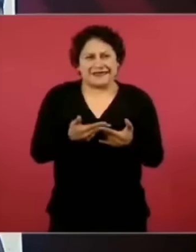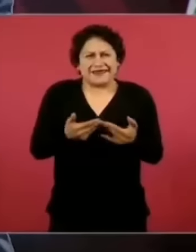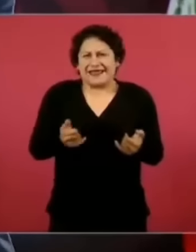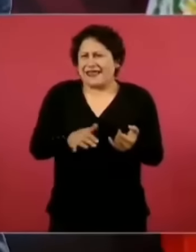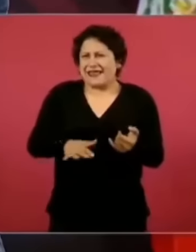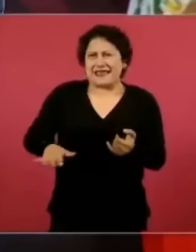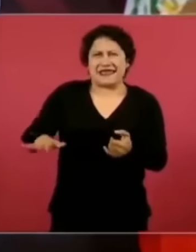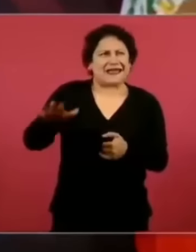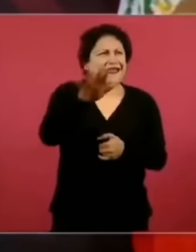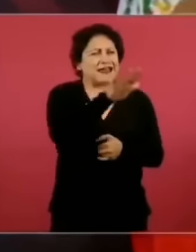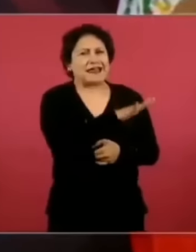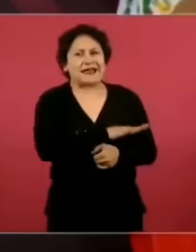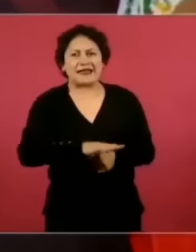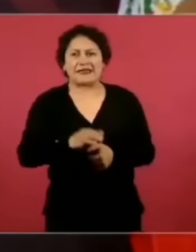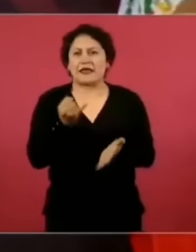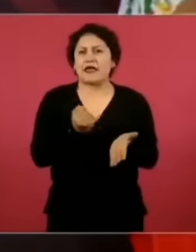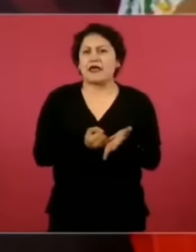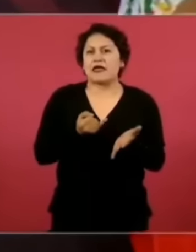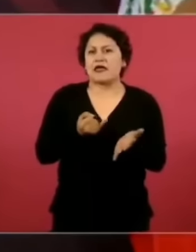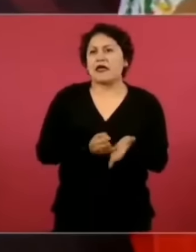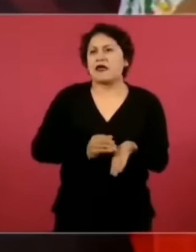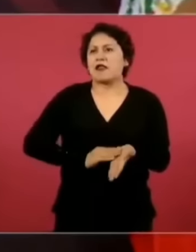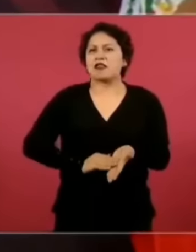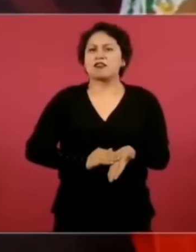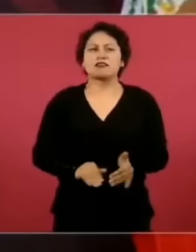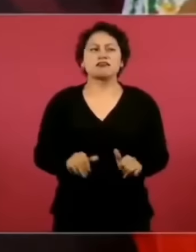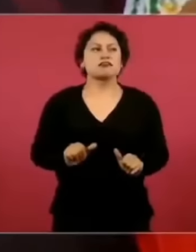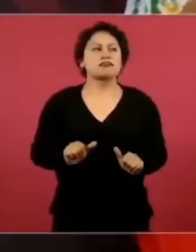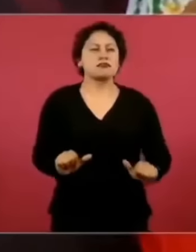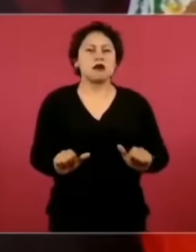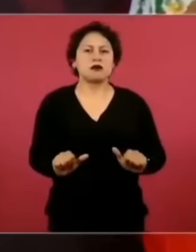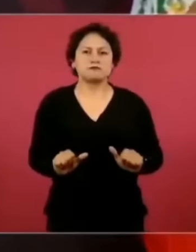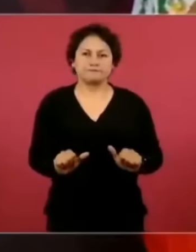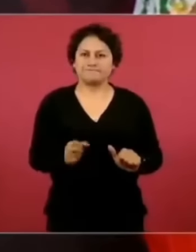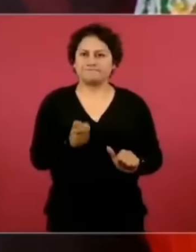la evasión fiscal, el fraude fiscal,